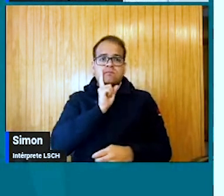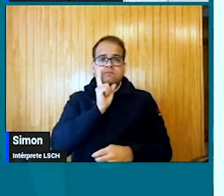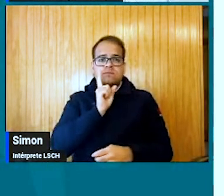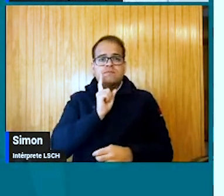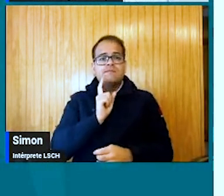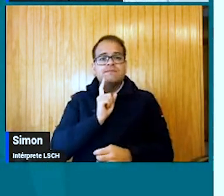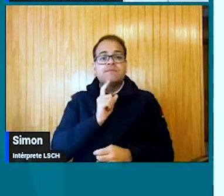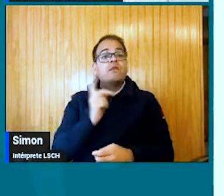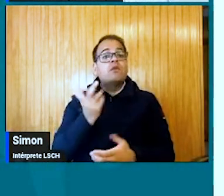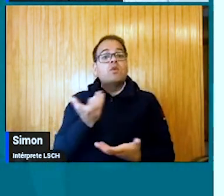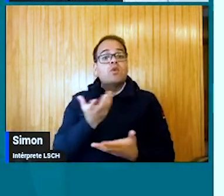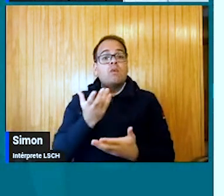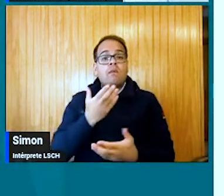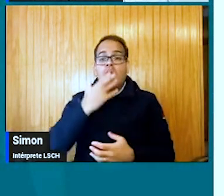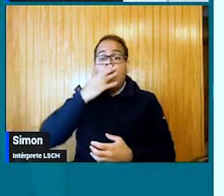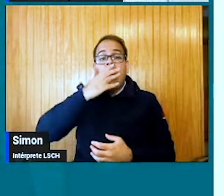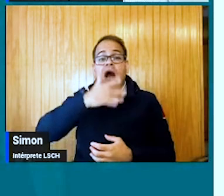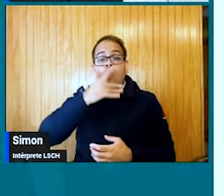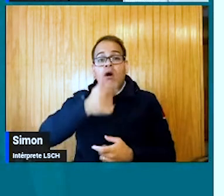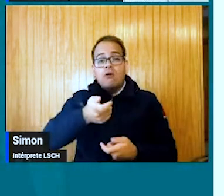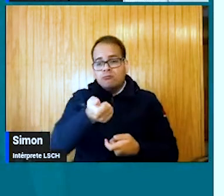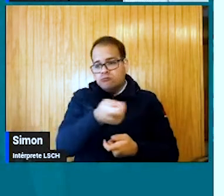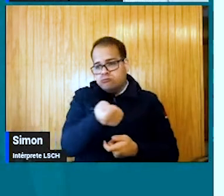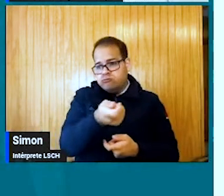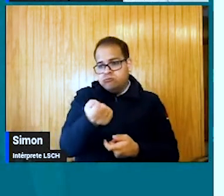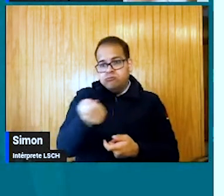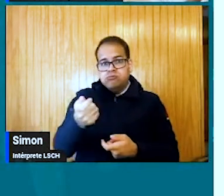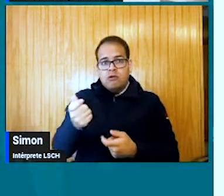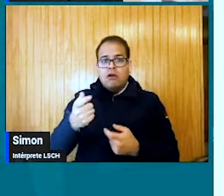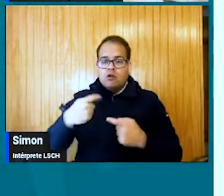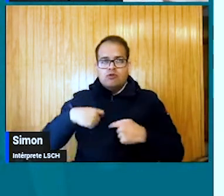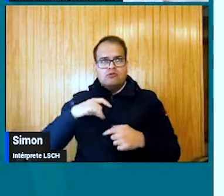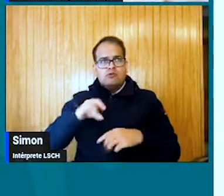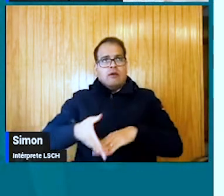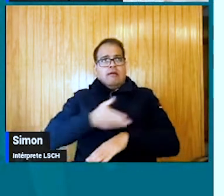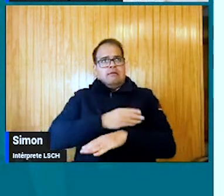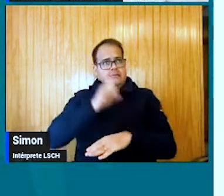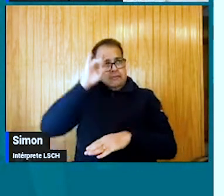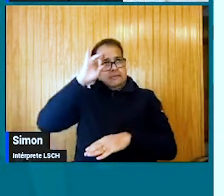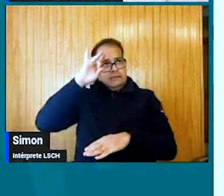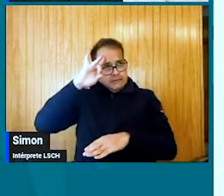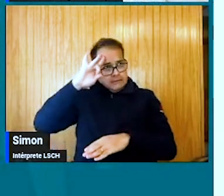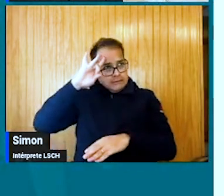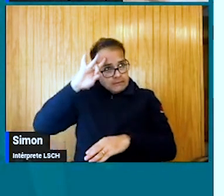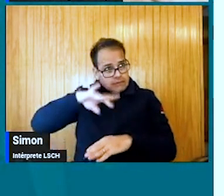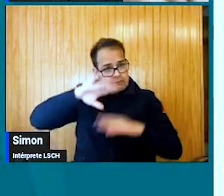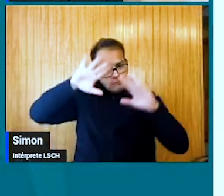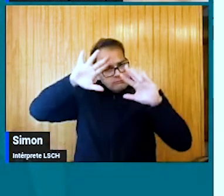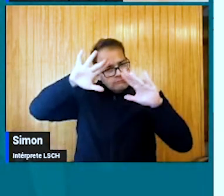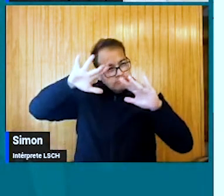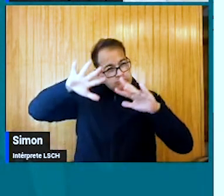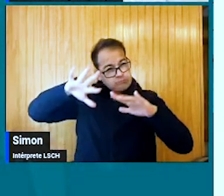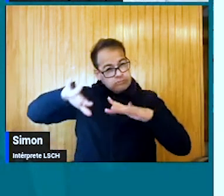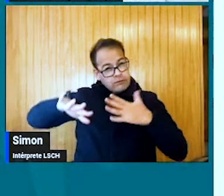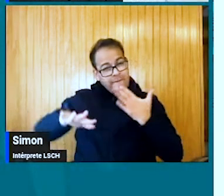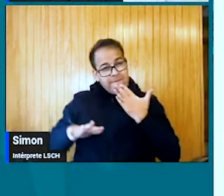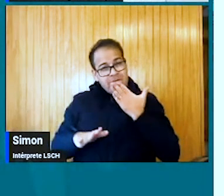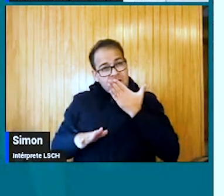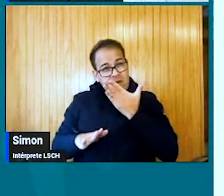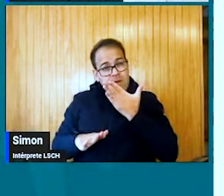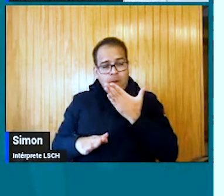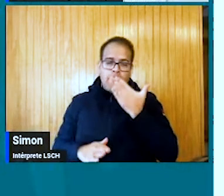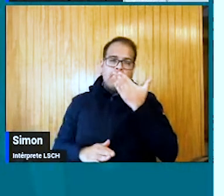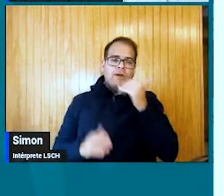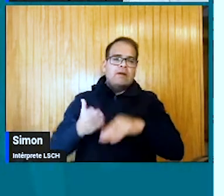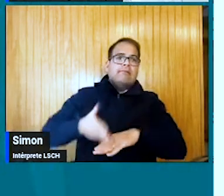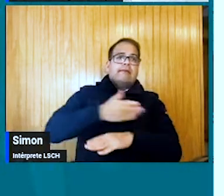El riego aumentamos, o sea, si yo sé que va a helar, empiezo a hacer riegos por sectores,